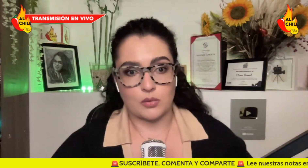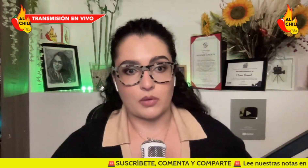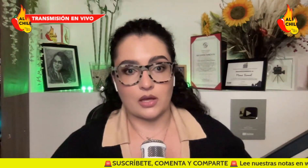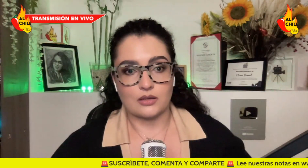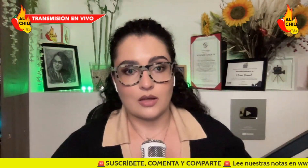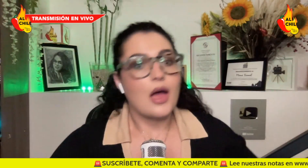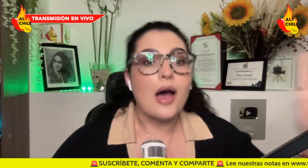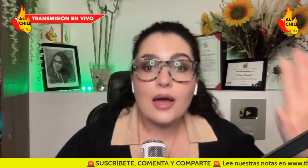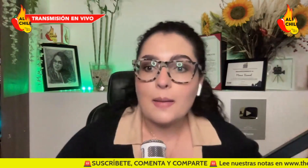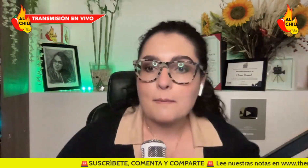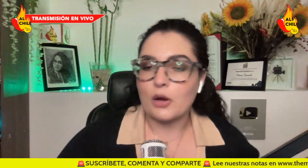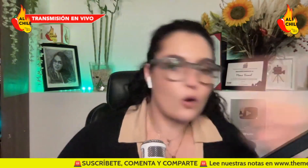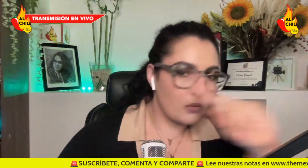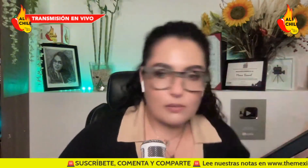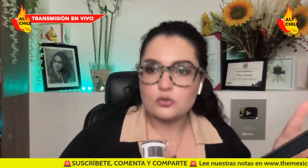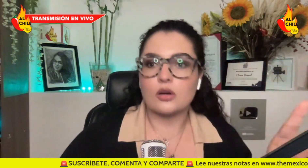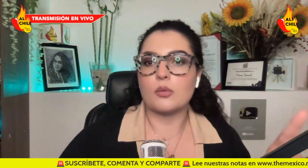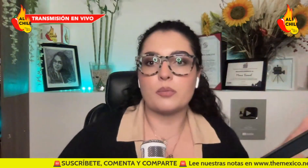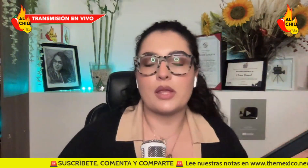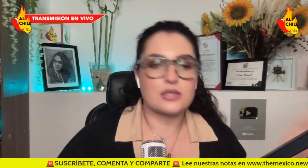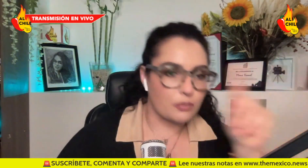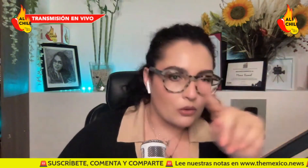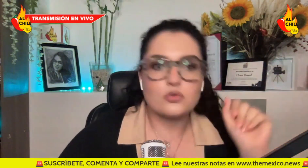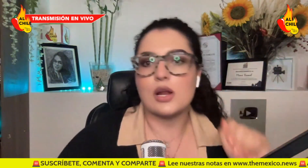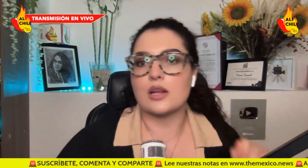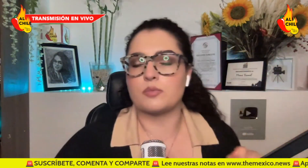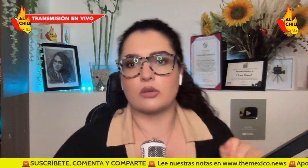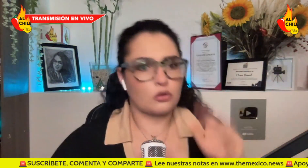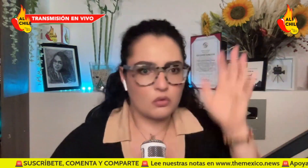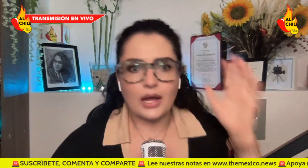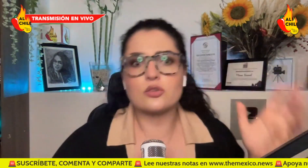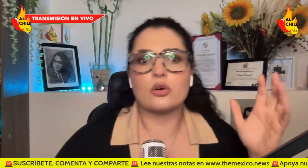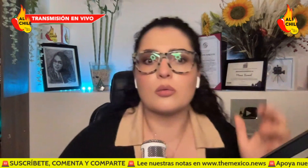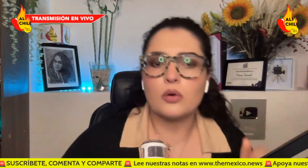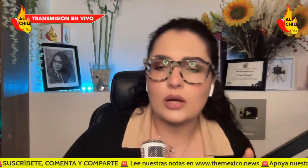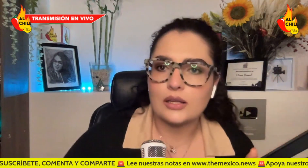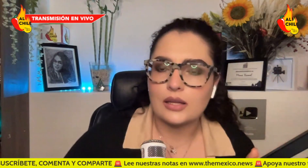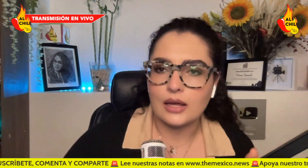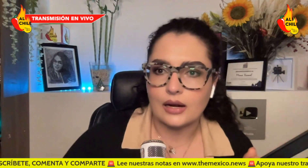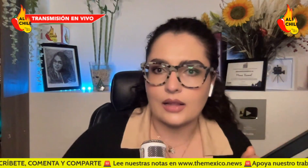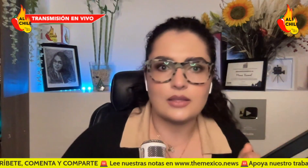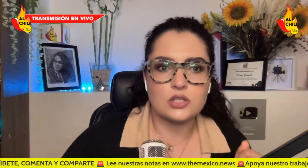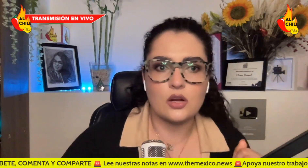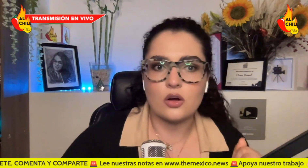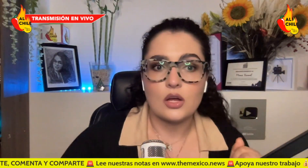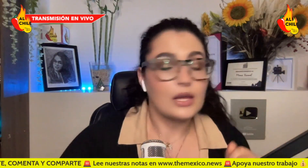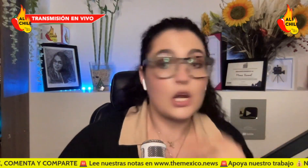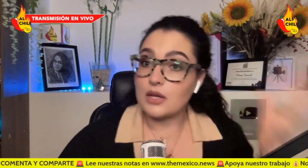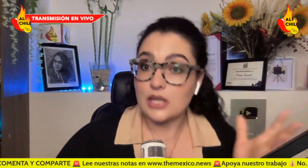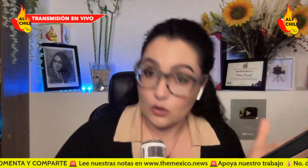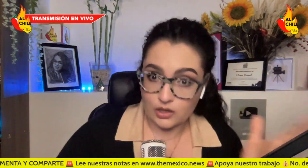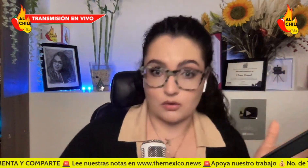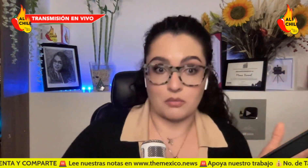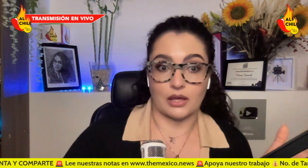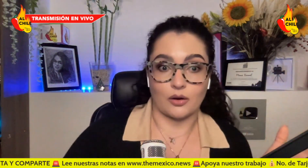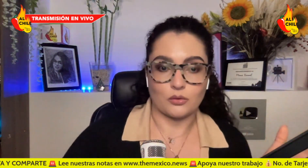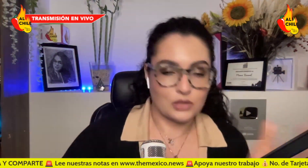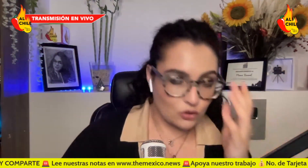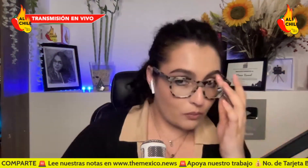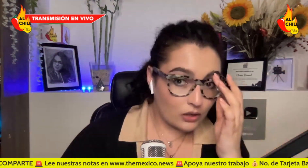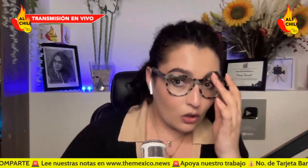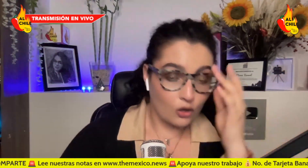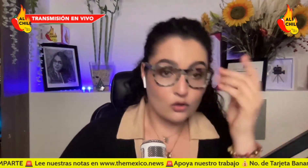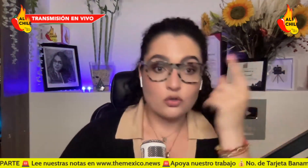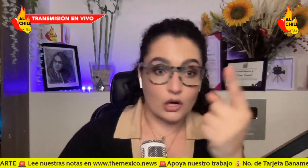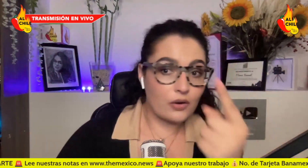da la ministra papilla Ah pero no vemos Que Norma piña se pronuncia al respecto de un caso como el de Hernández chino que no es el único en México